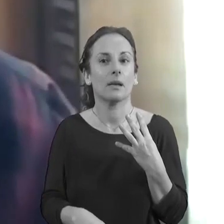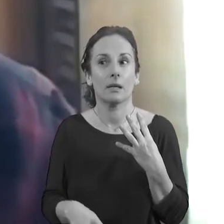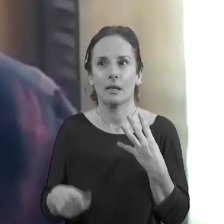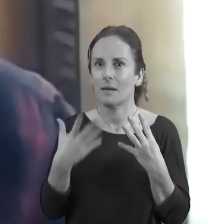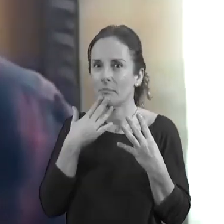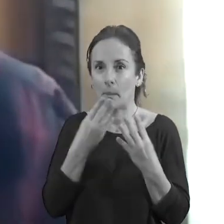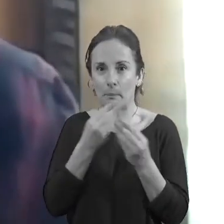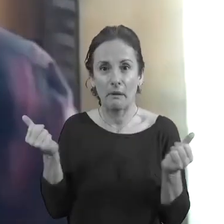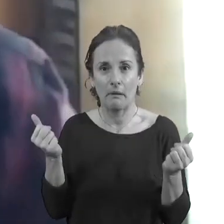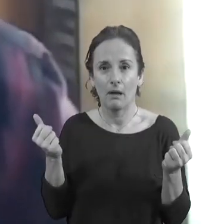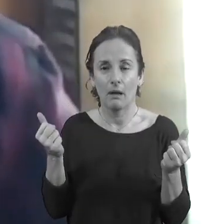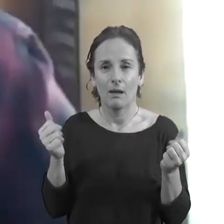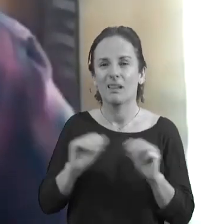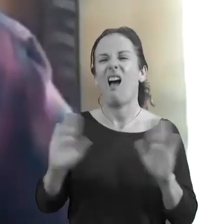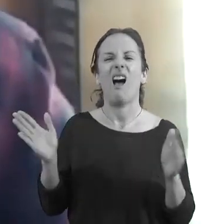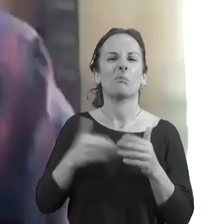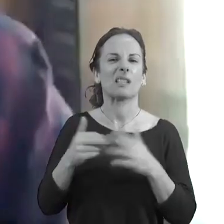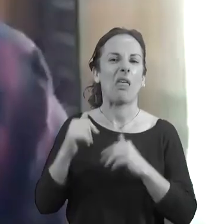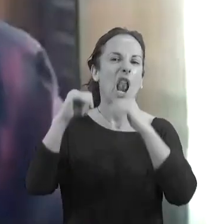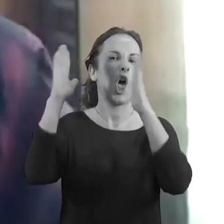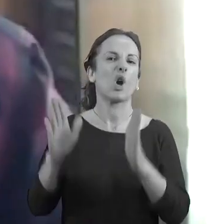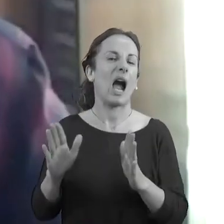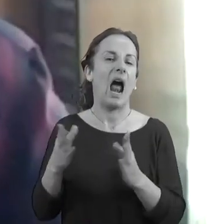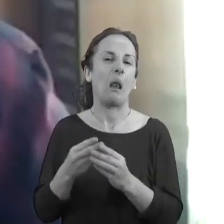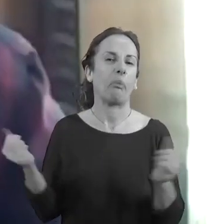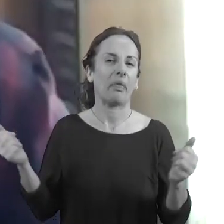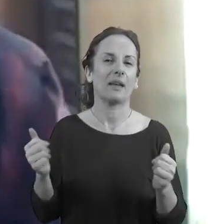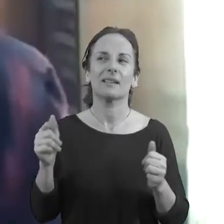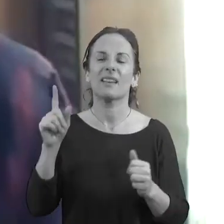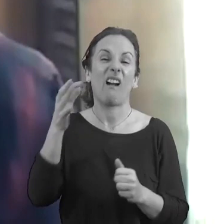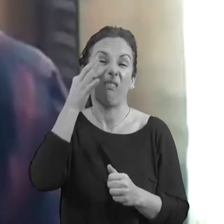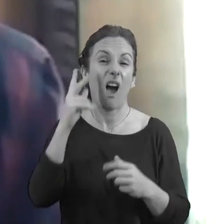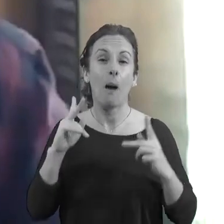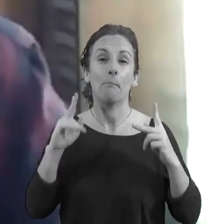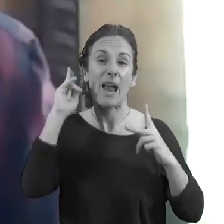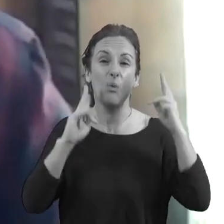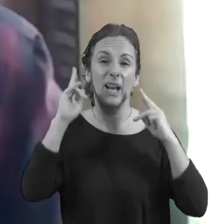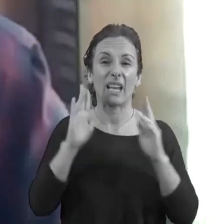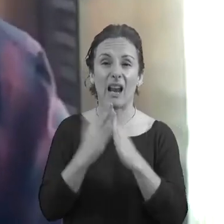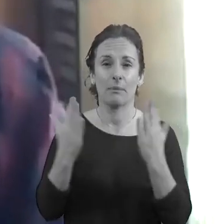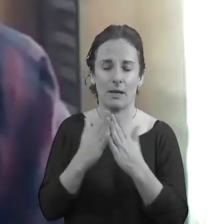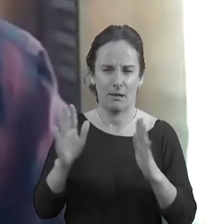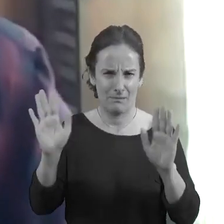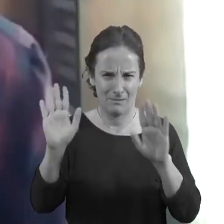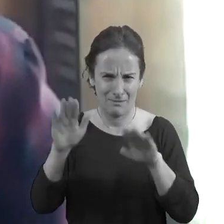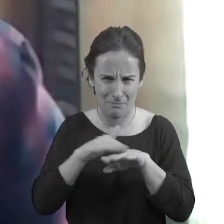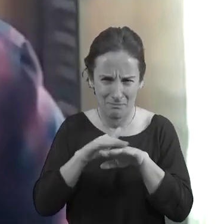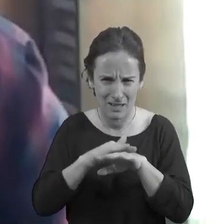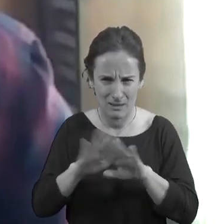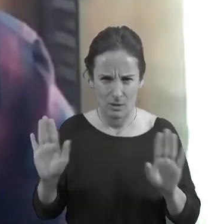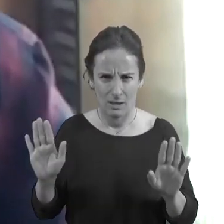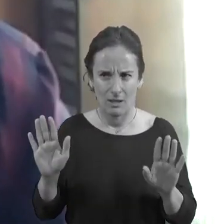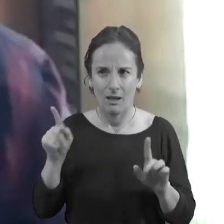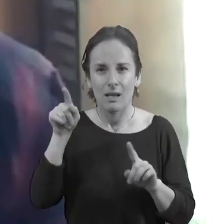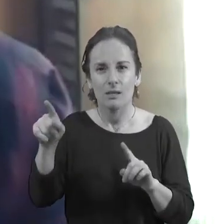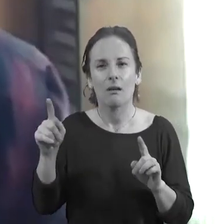perdemos algo más que un local, algo más que simplemente, en este caso, una peluquería, librería, ¿no? Se pierde un espacio de encuentro y, en fin, por ejemplo,